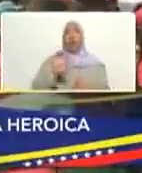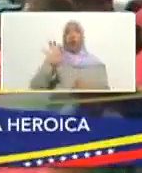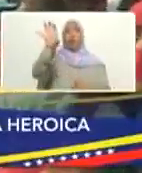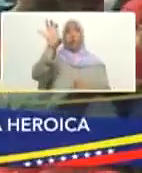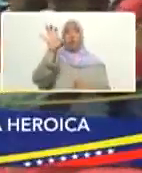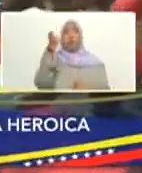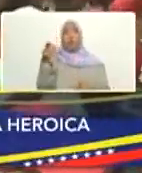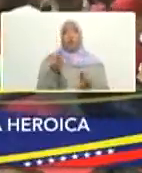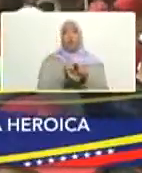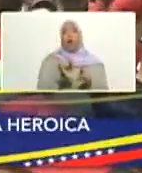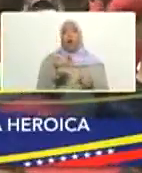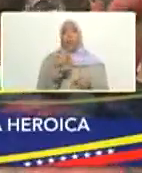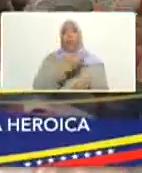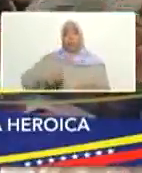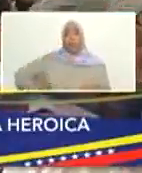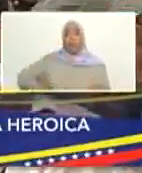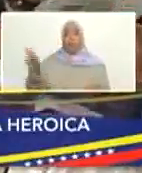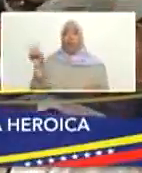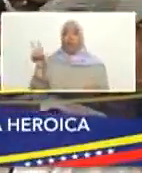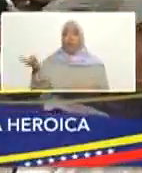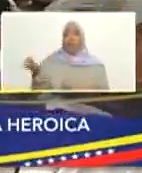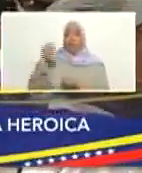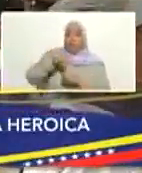presidente interino de Venezuela.